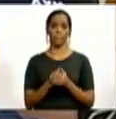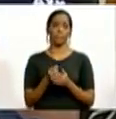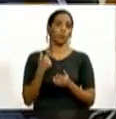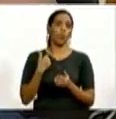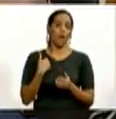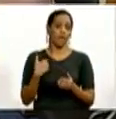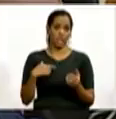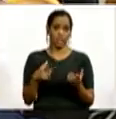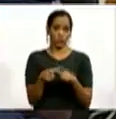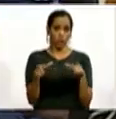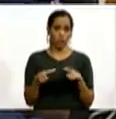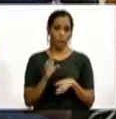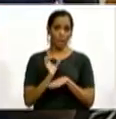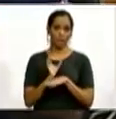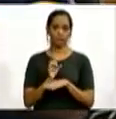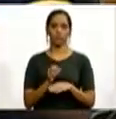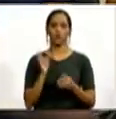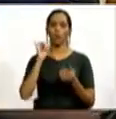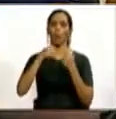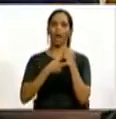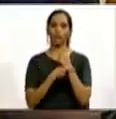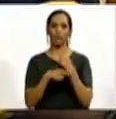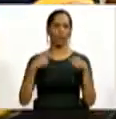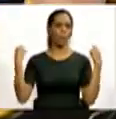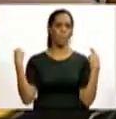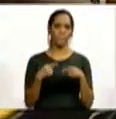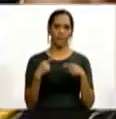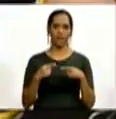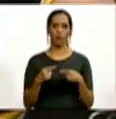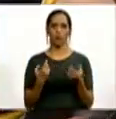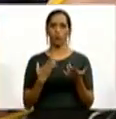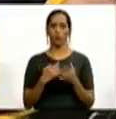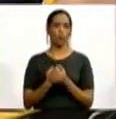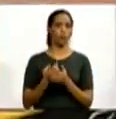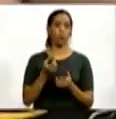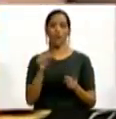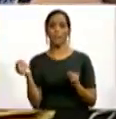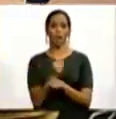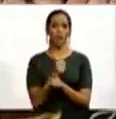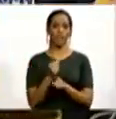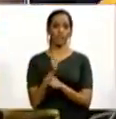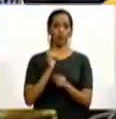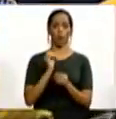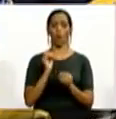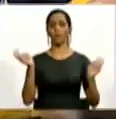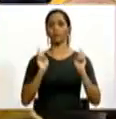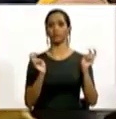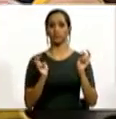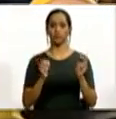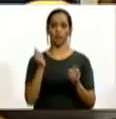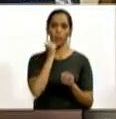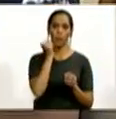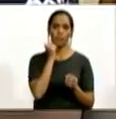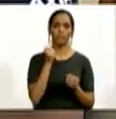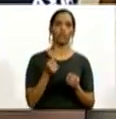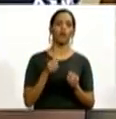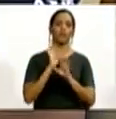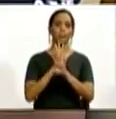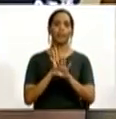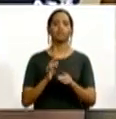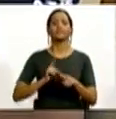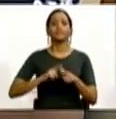cualquier contingencia. Cada vez que aparecía Guaidó había un peo con una intentona violenta o había un tema de una protesta o había marcha.